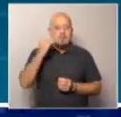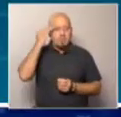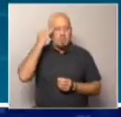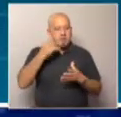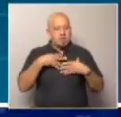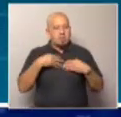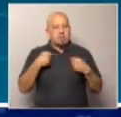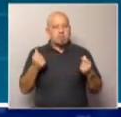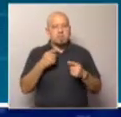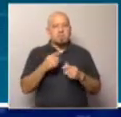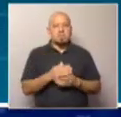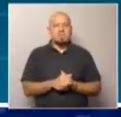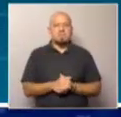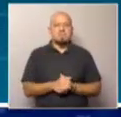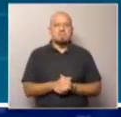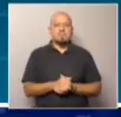Rufino, Josema.